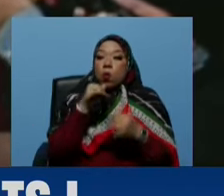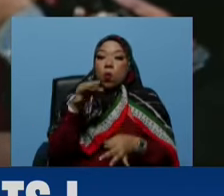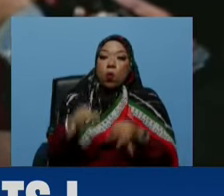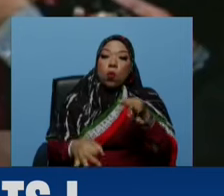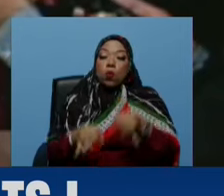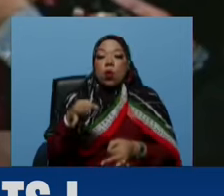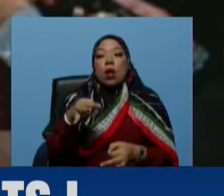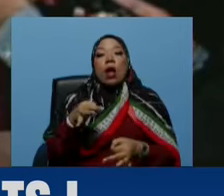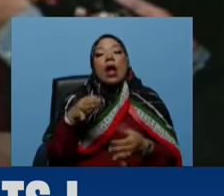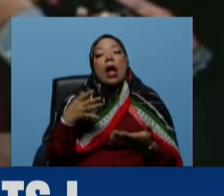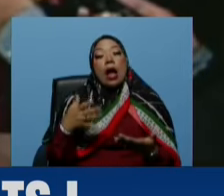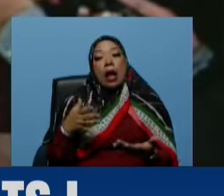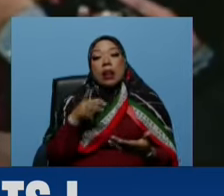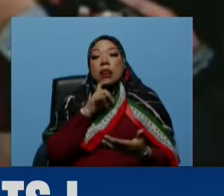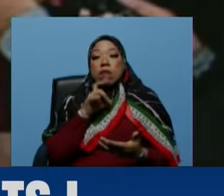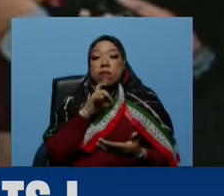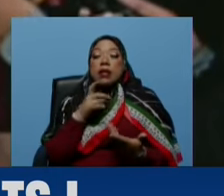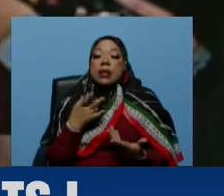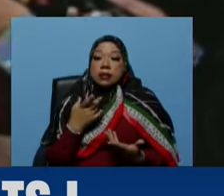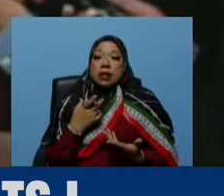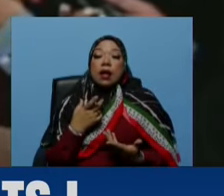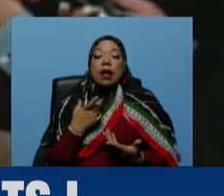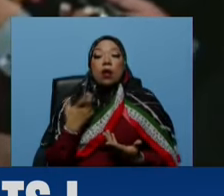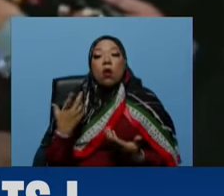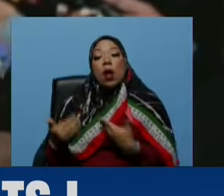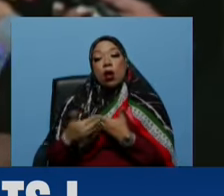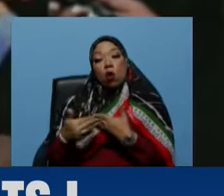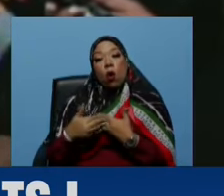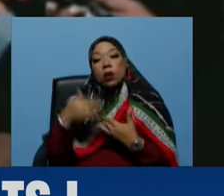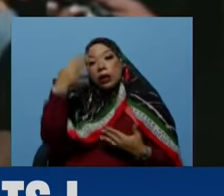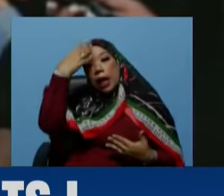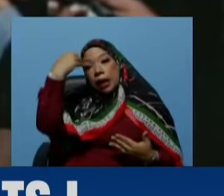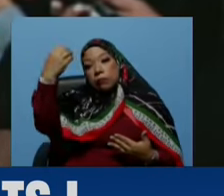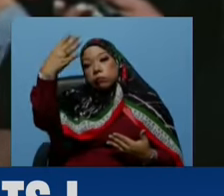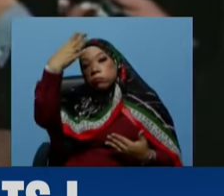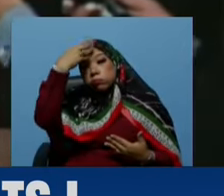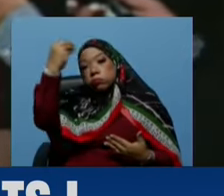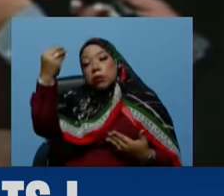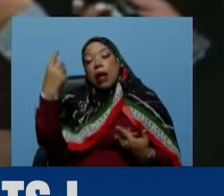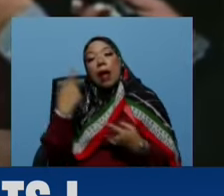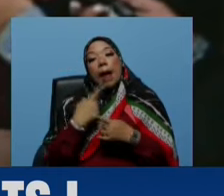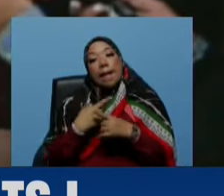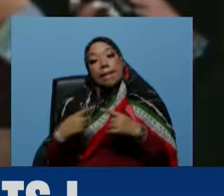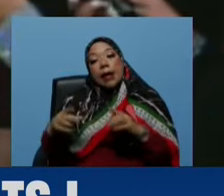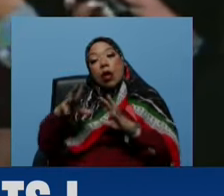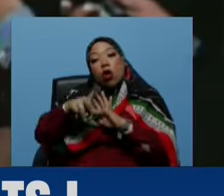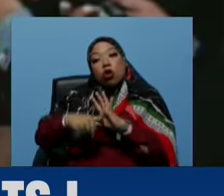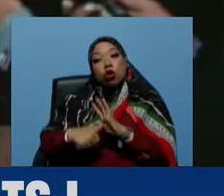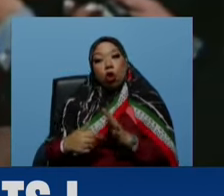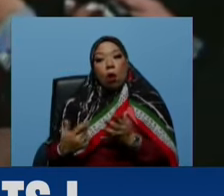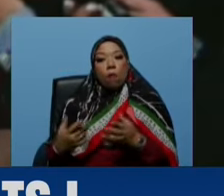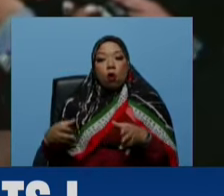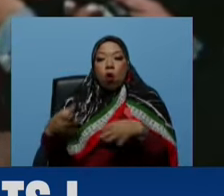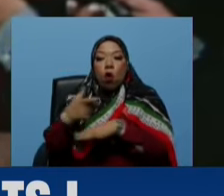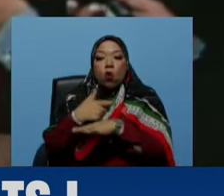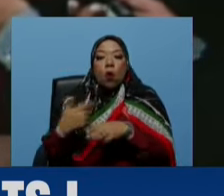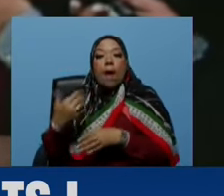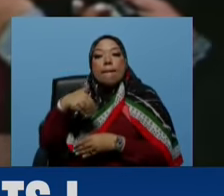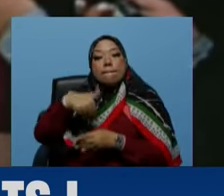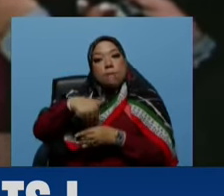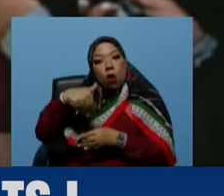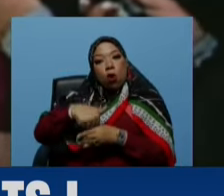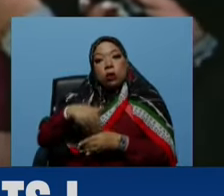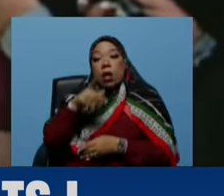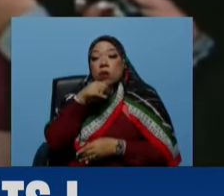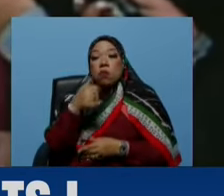de conducción en contra del señor Edmundo González Urrutia, pero que además es profundamente irresponsable con el país. Una